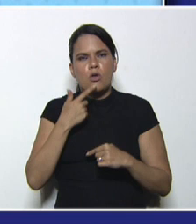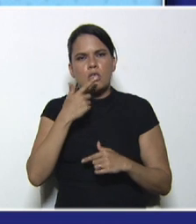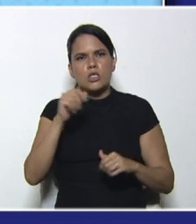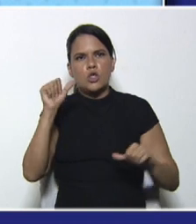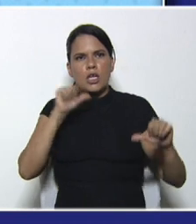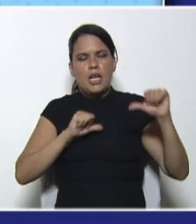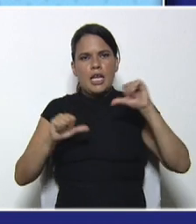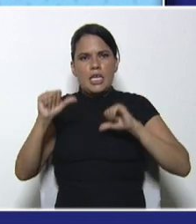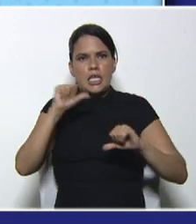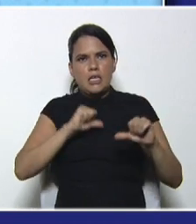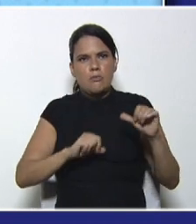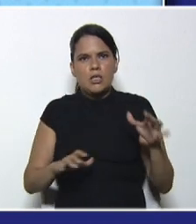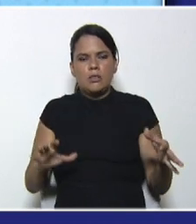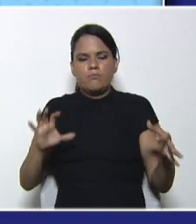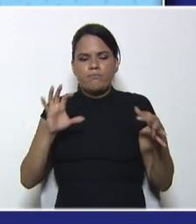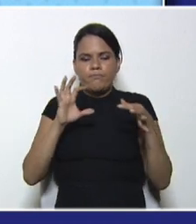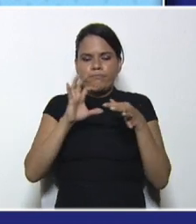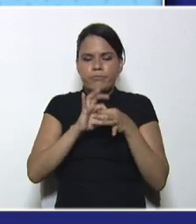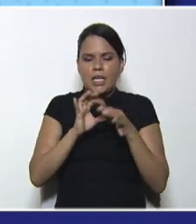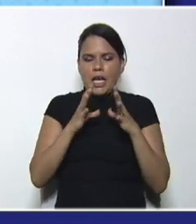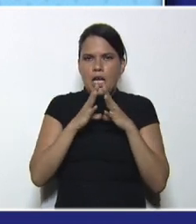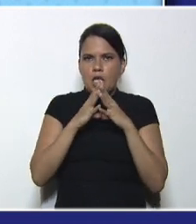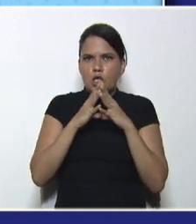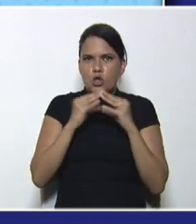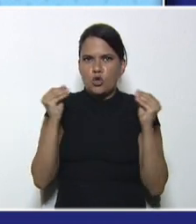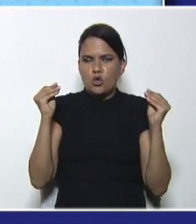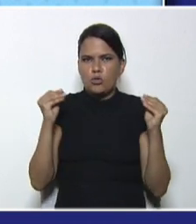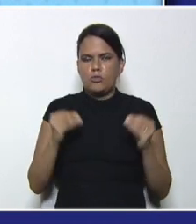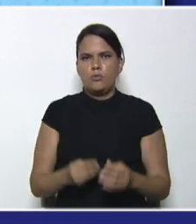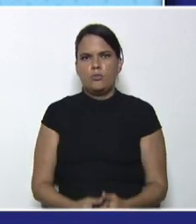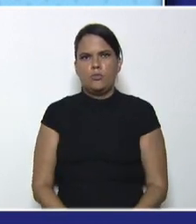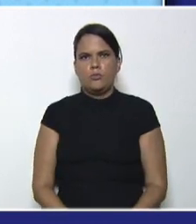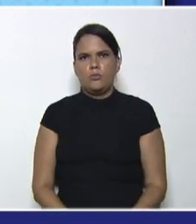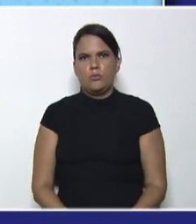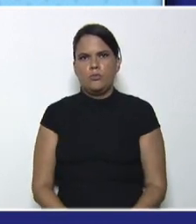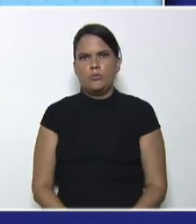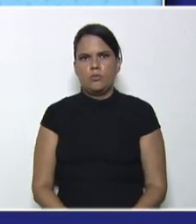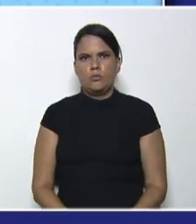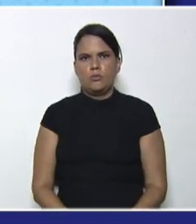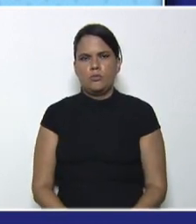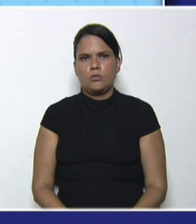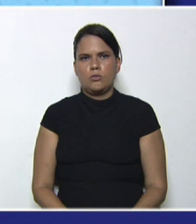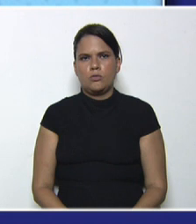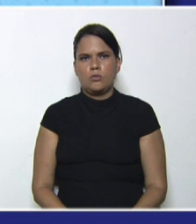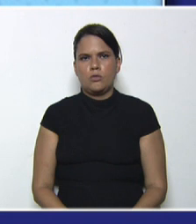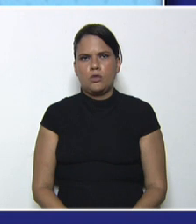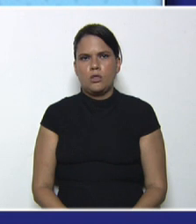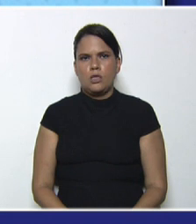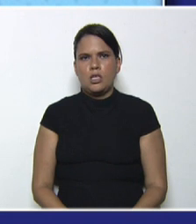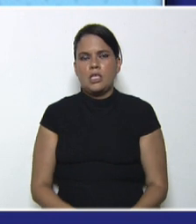química tiene relación con todo. Muy bien, entonces, tenemos